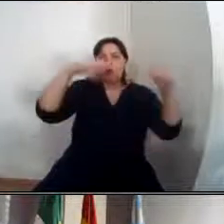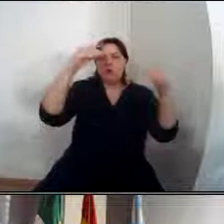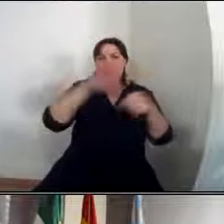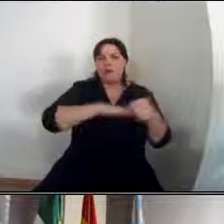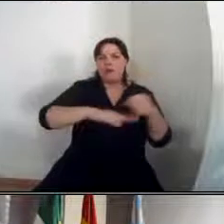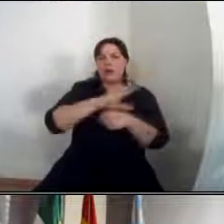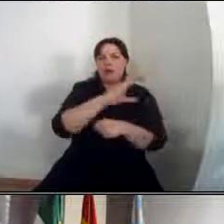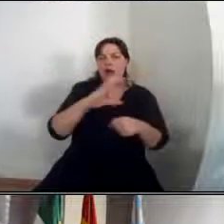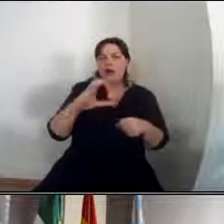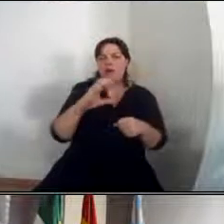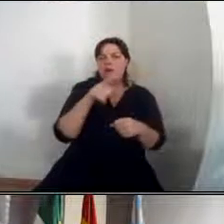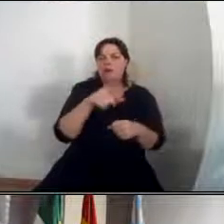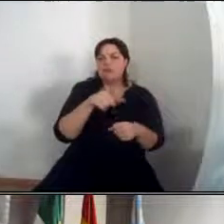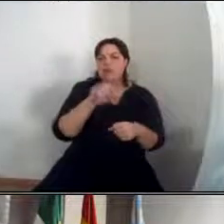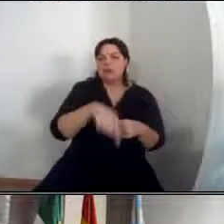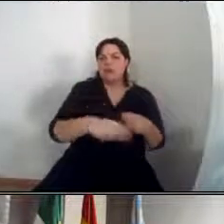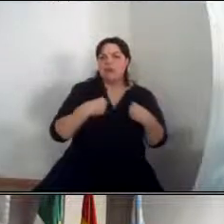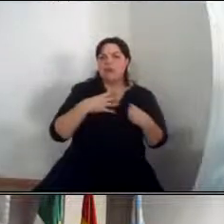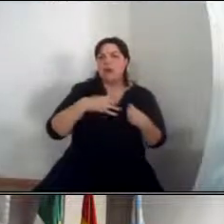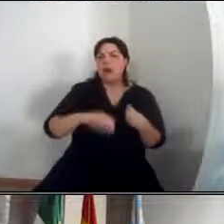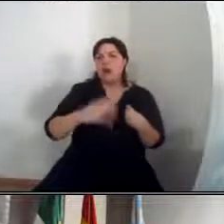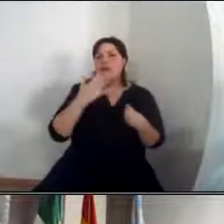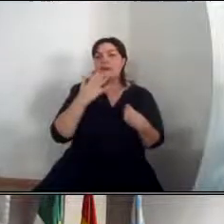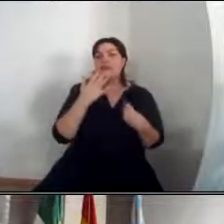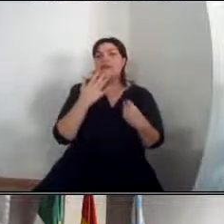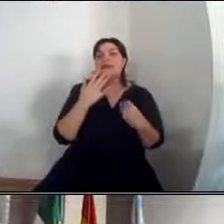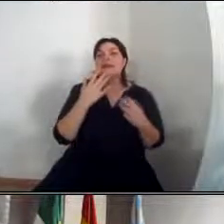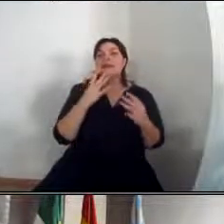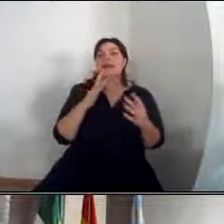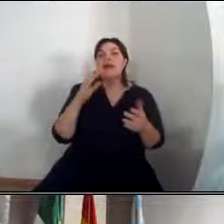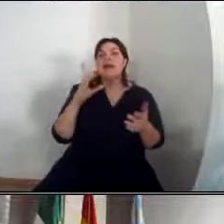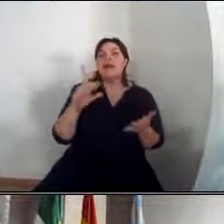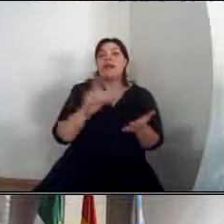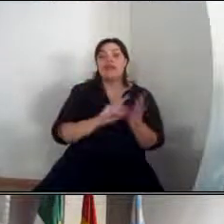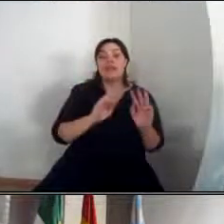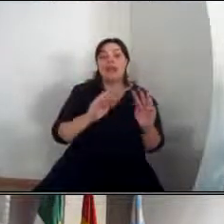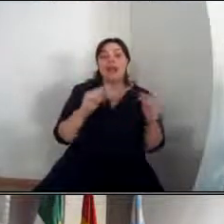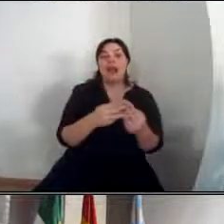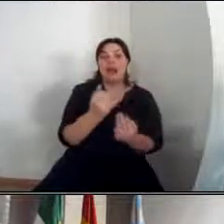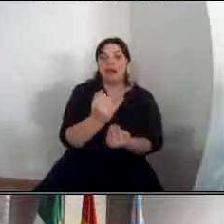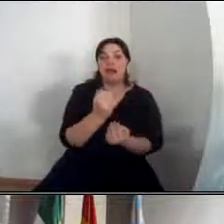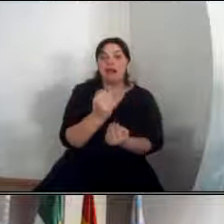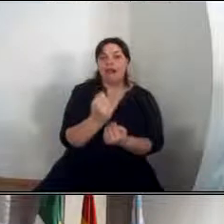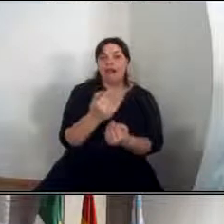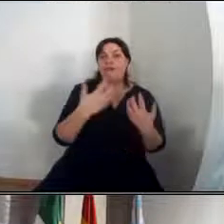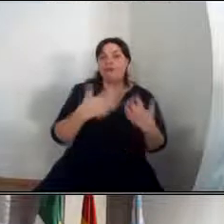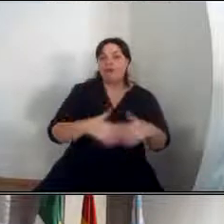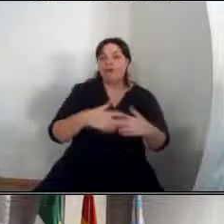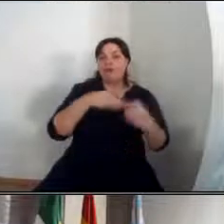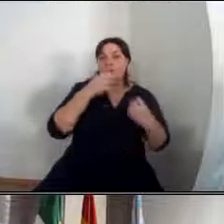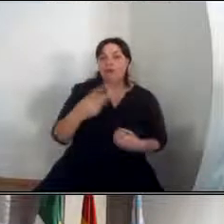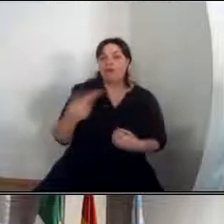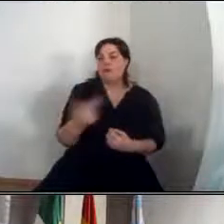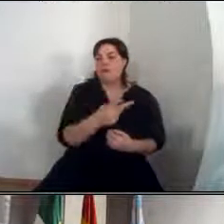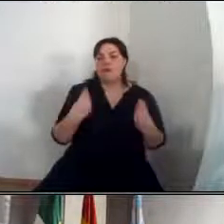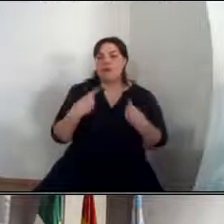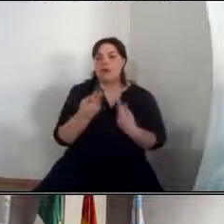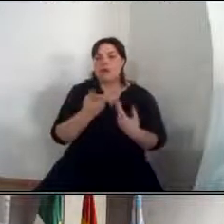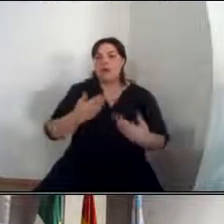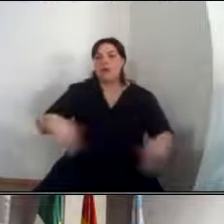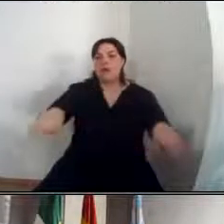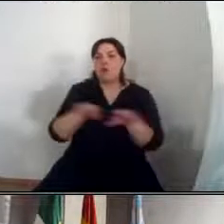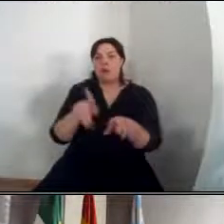Cáceres, si esa conectividad digital está funcionando. Y también ese transporte, lo